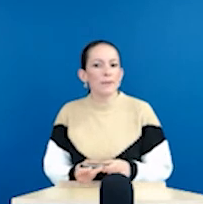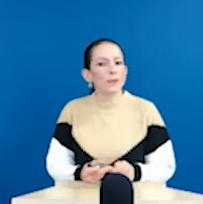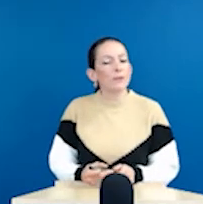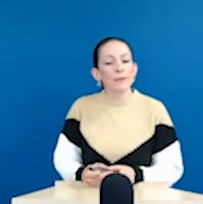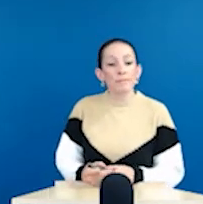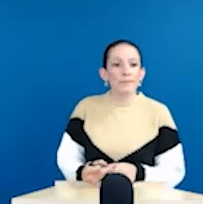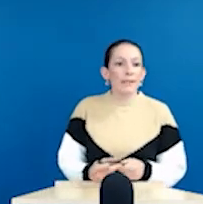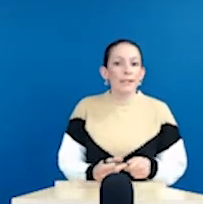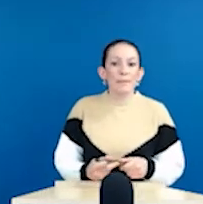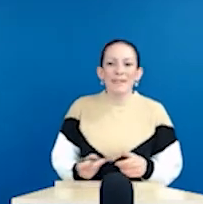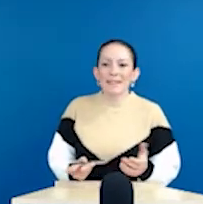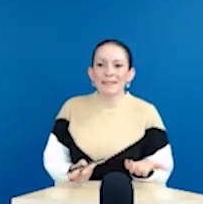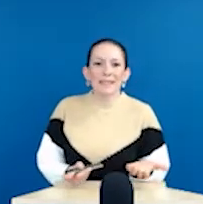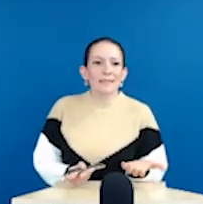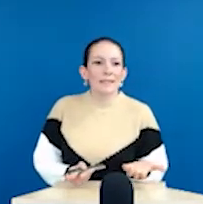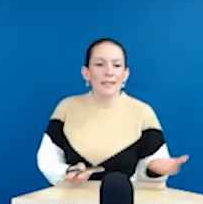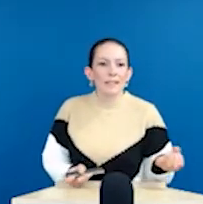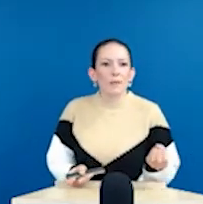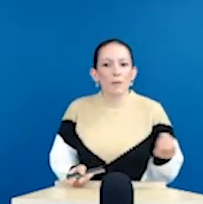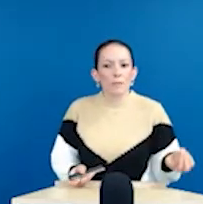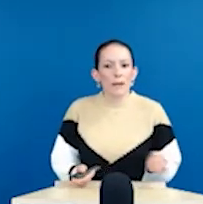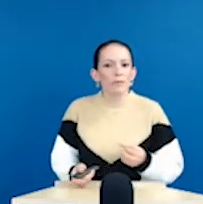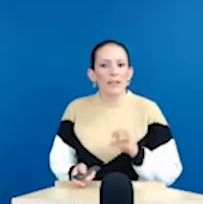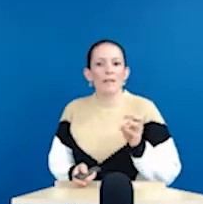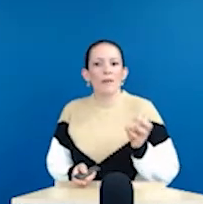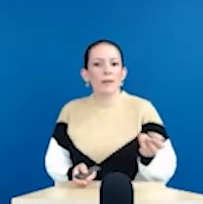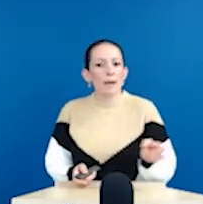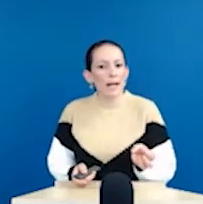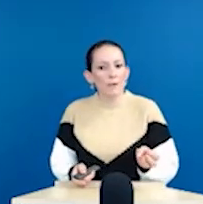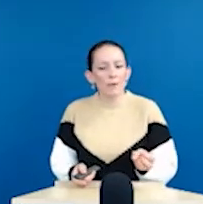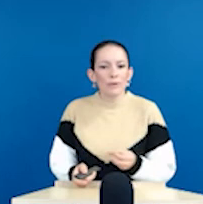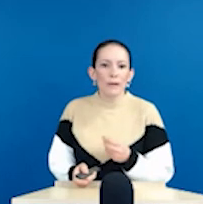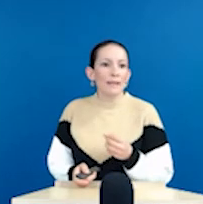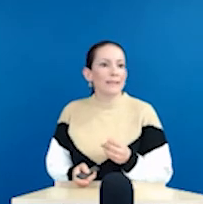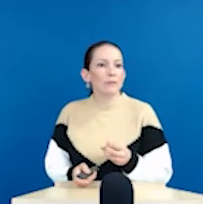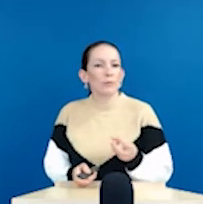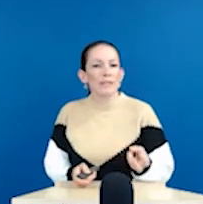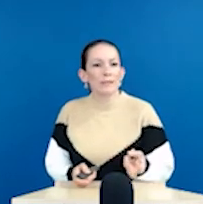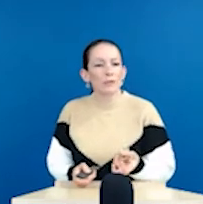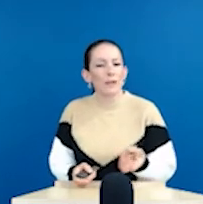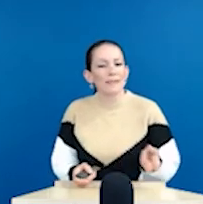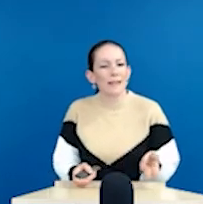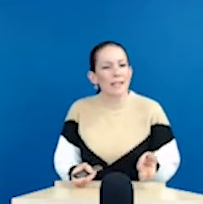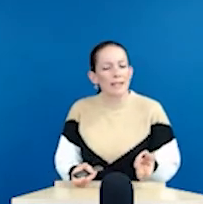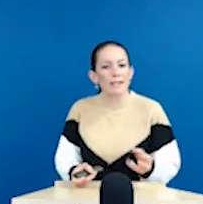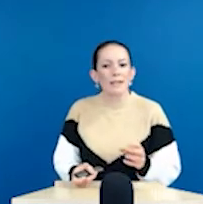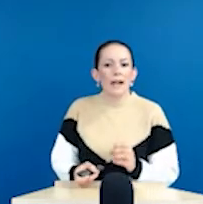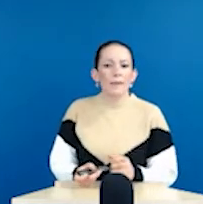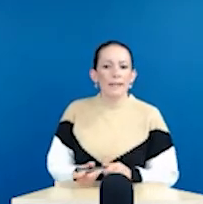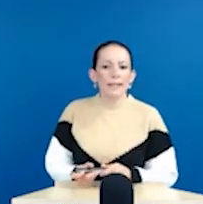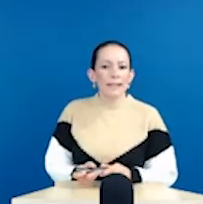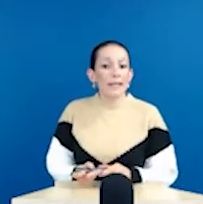medidas de prevención, medidas tan sencillas como lo hablamos, lavado de manos, a veces una utilización de una